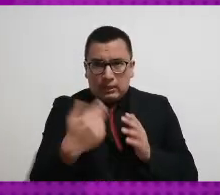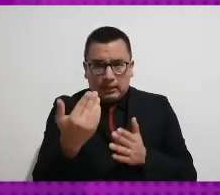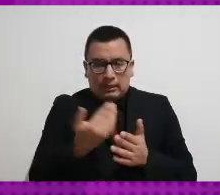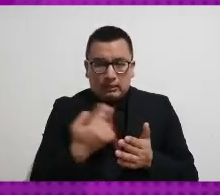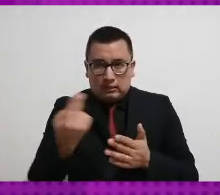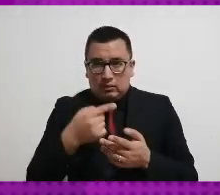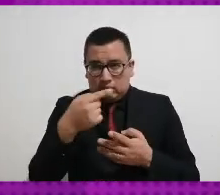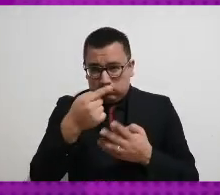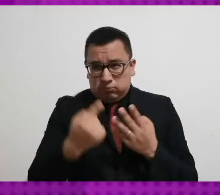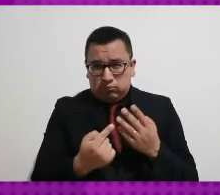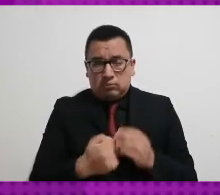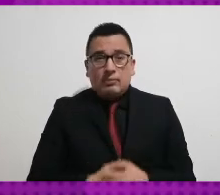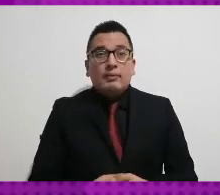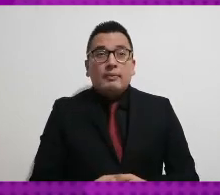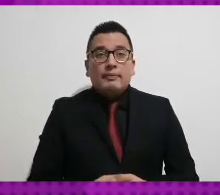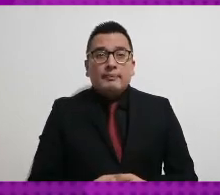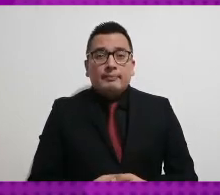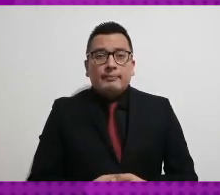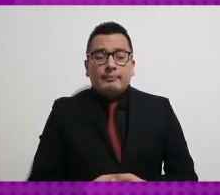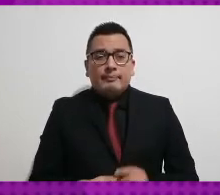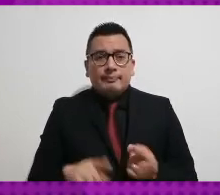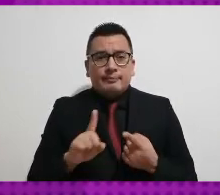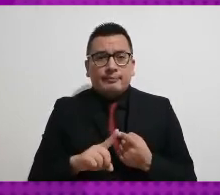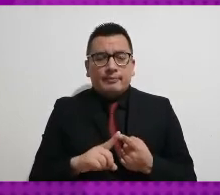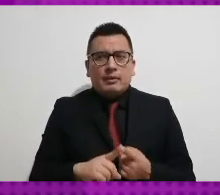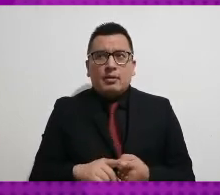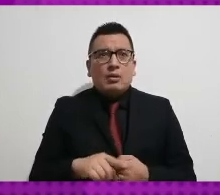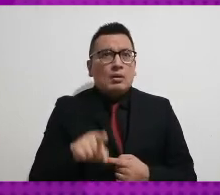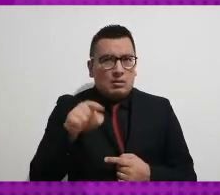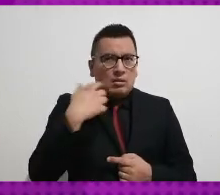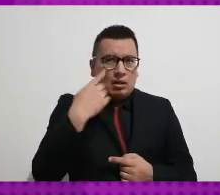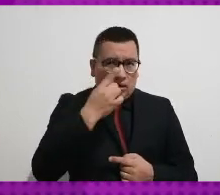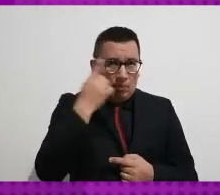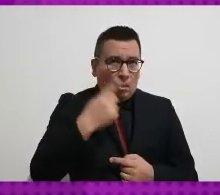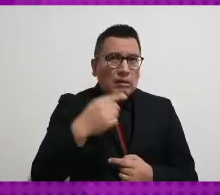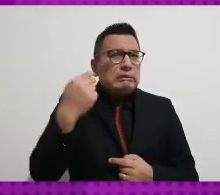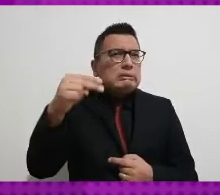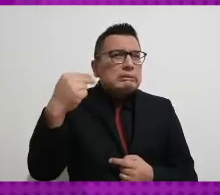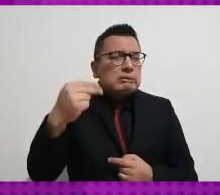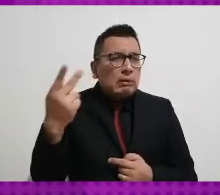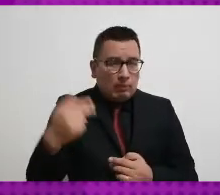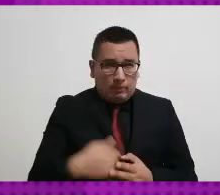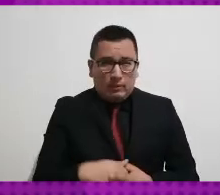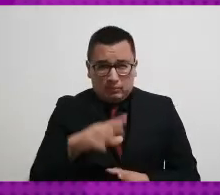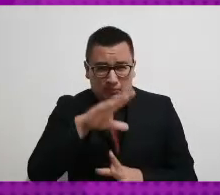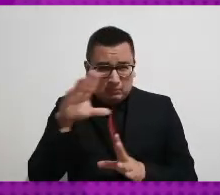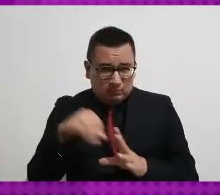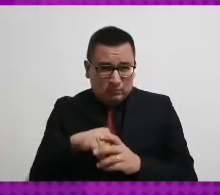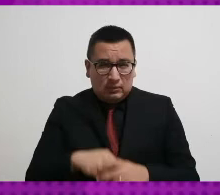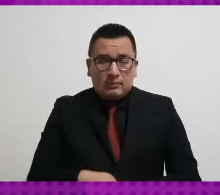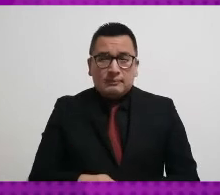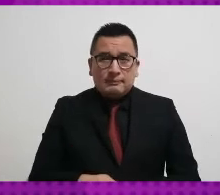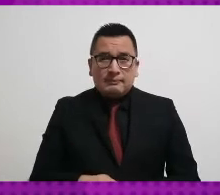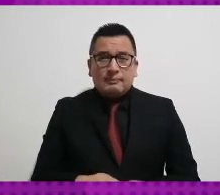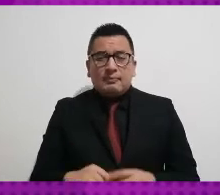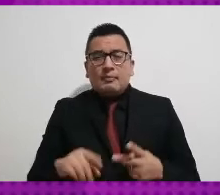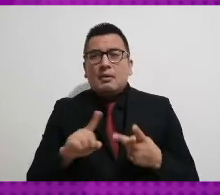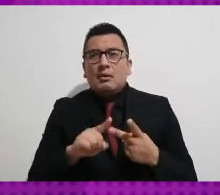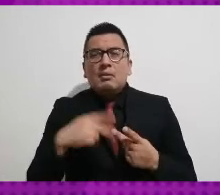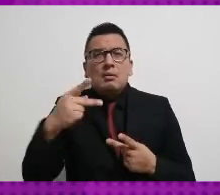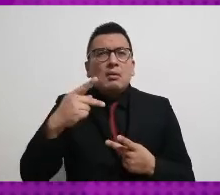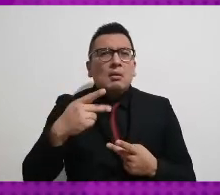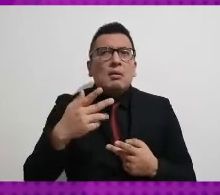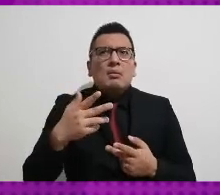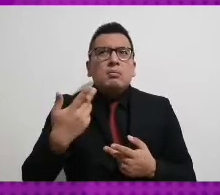presentarlas. Aquí tenemos que nos señala los datos del servidor público denunciado, que viene siendo su nombre completo,